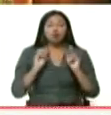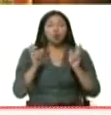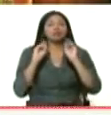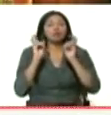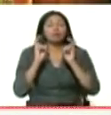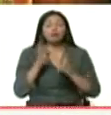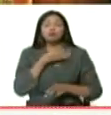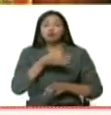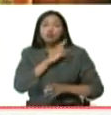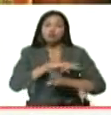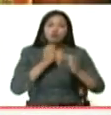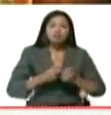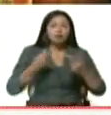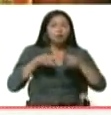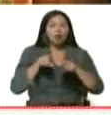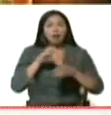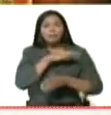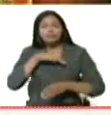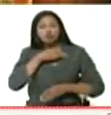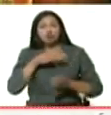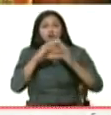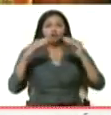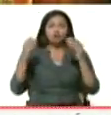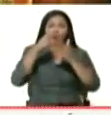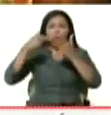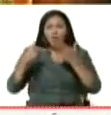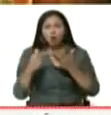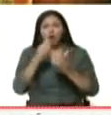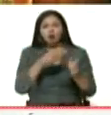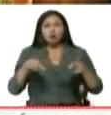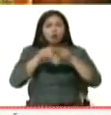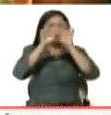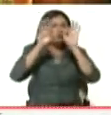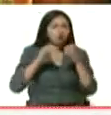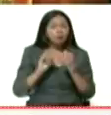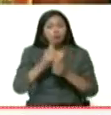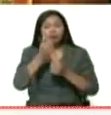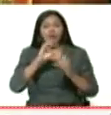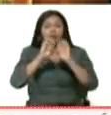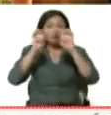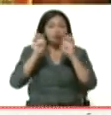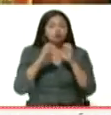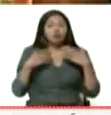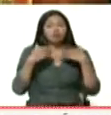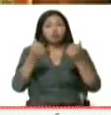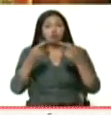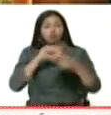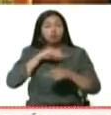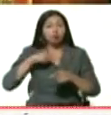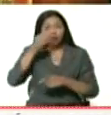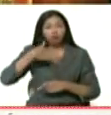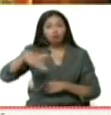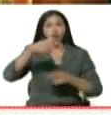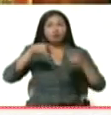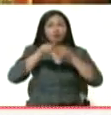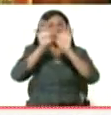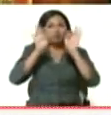social, el fortalecimiento de las misiones, grandes misiones, la prioridad de la educación, la salud de nuestro pueblo.